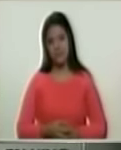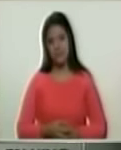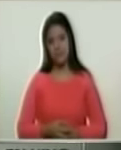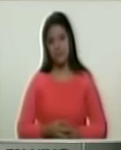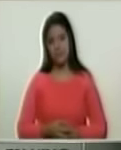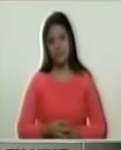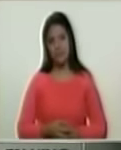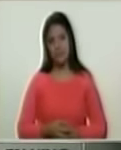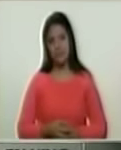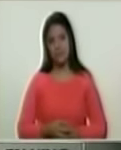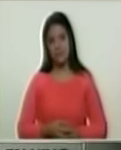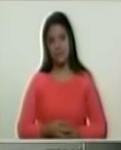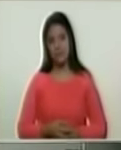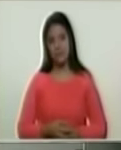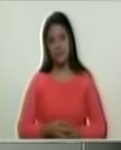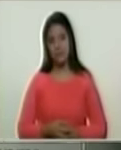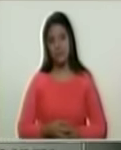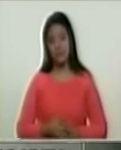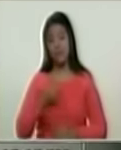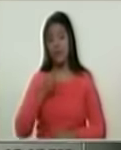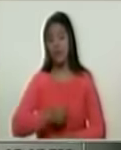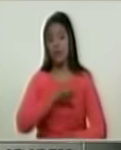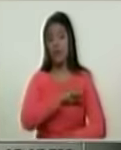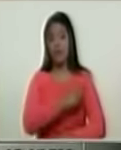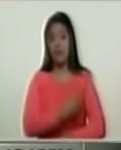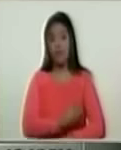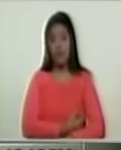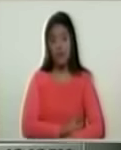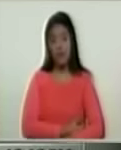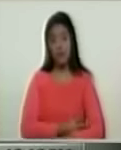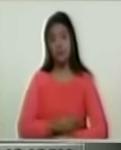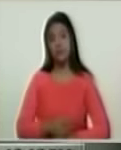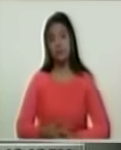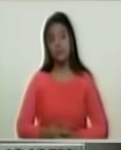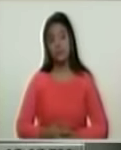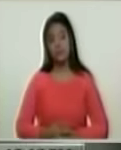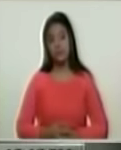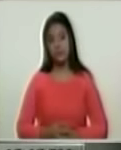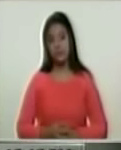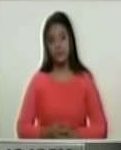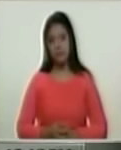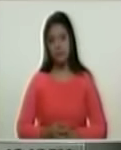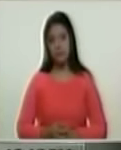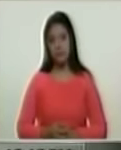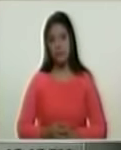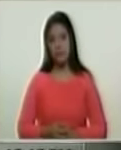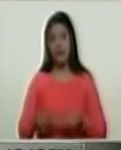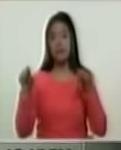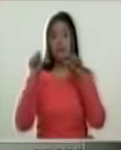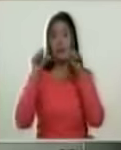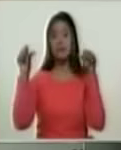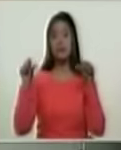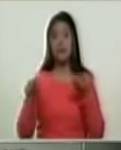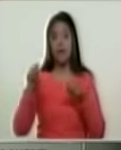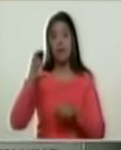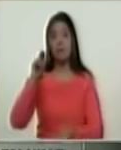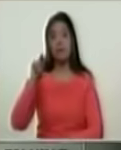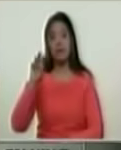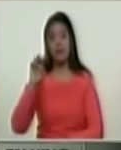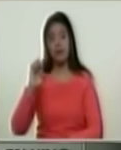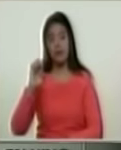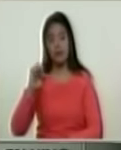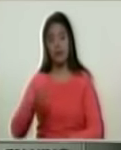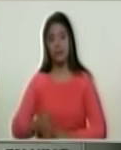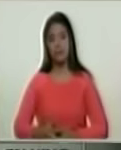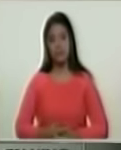Gracias a la consolidación del sistema electoral venezolano como poder público,